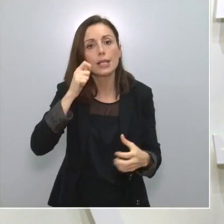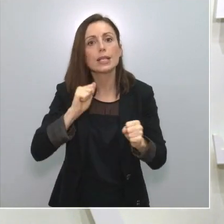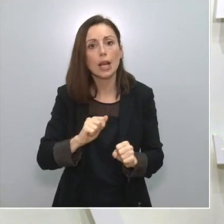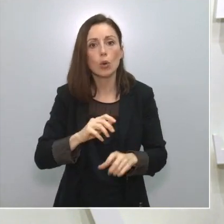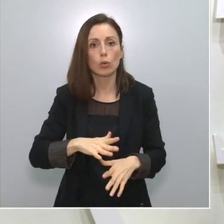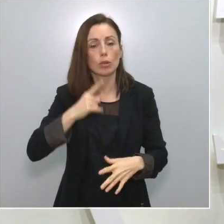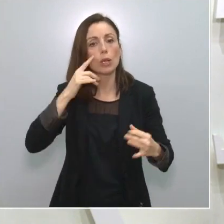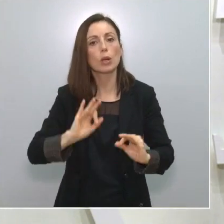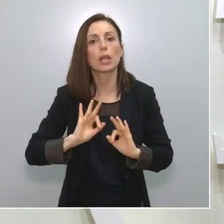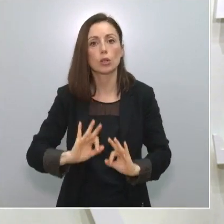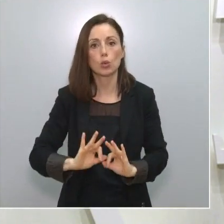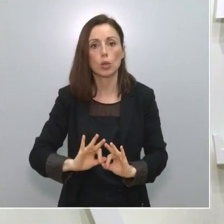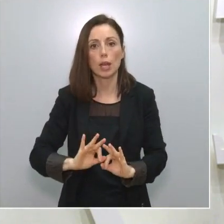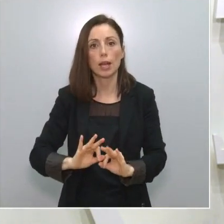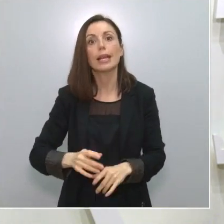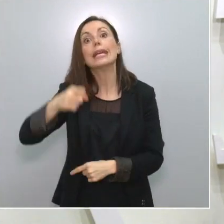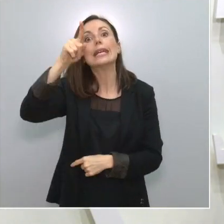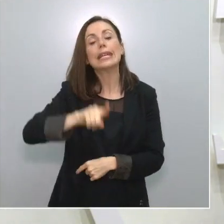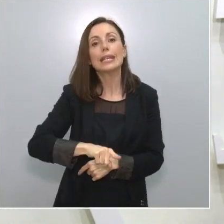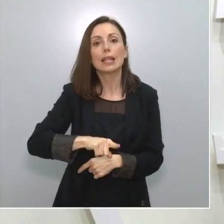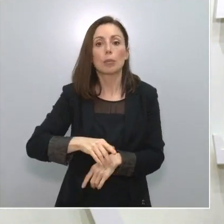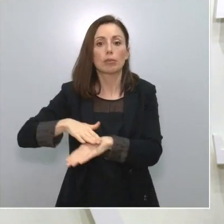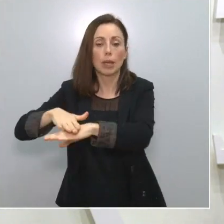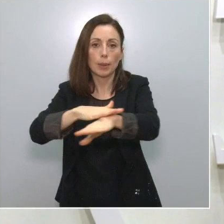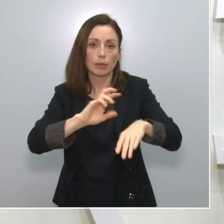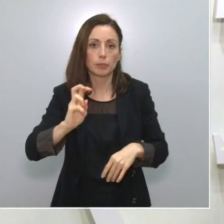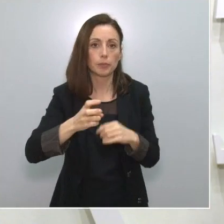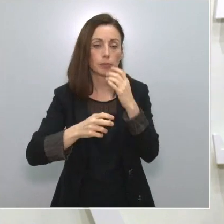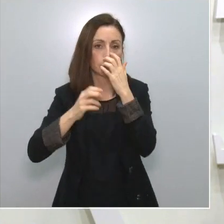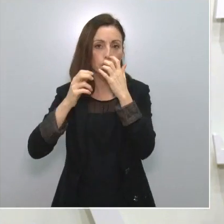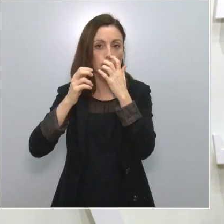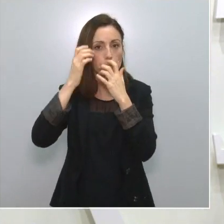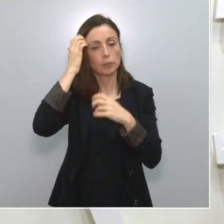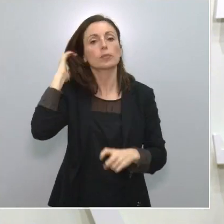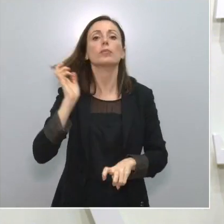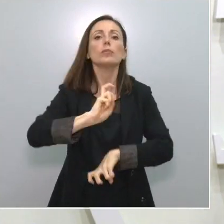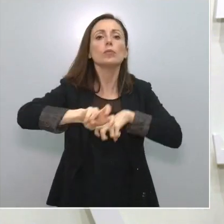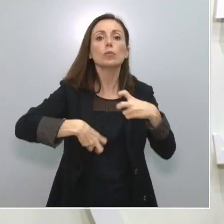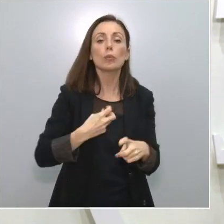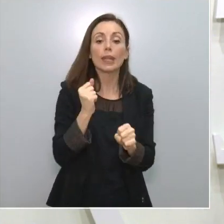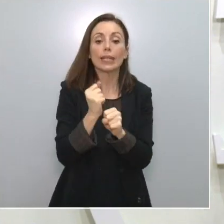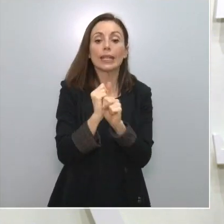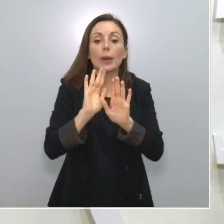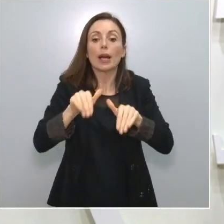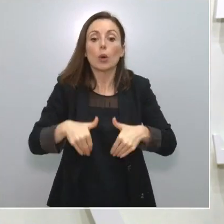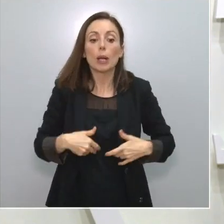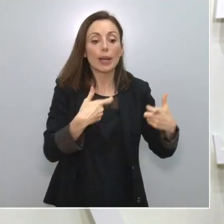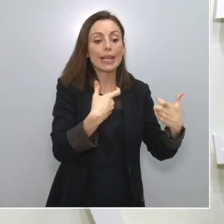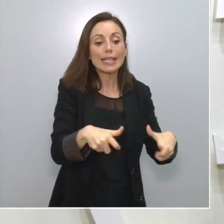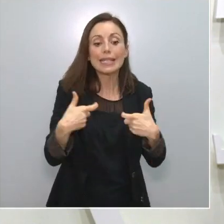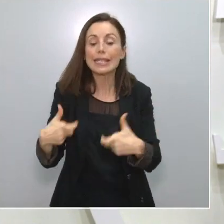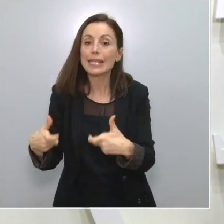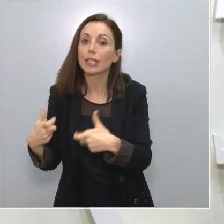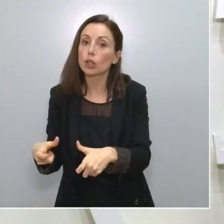quienes trabajan en otros ámbitos de la administración pública. El reinicio de la actividad en aquellos sectores